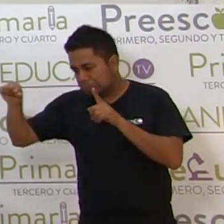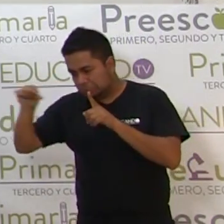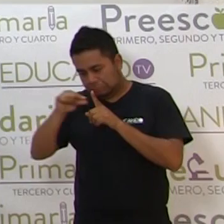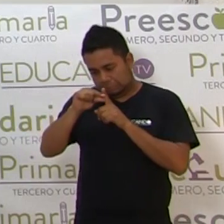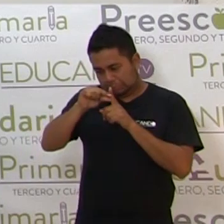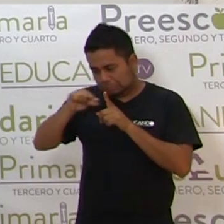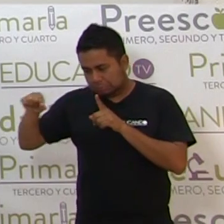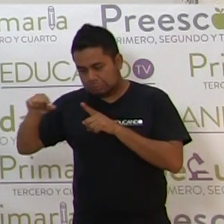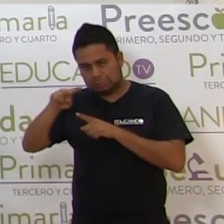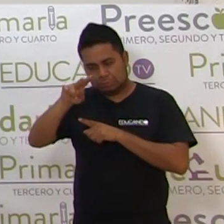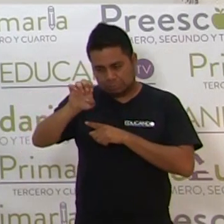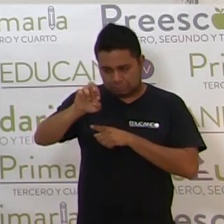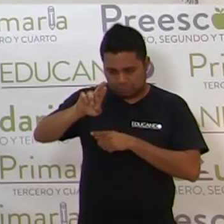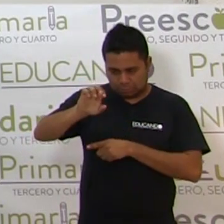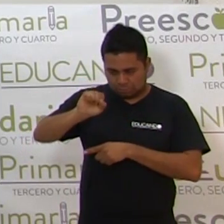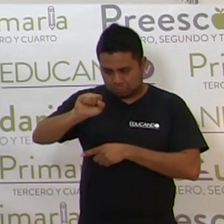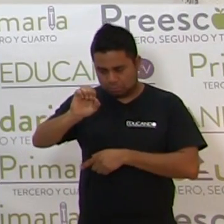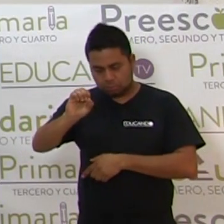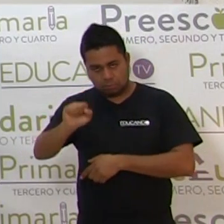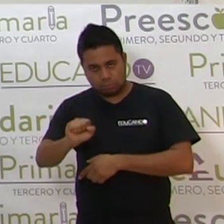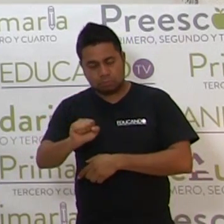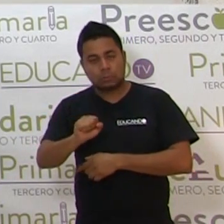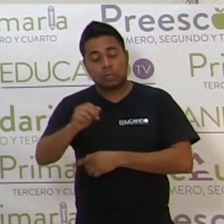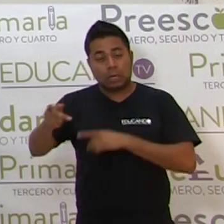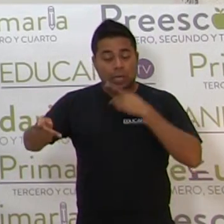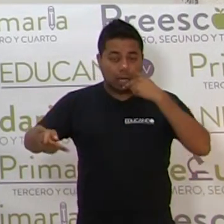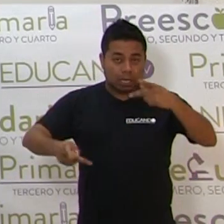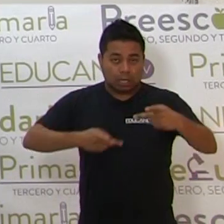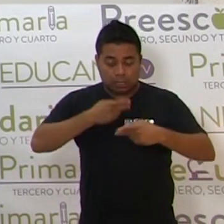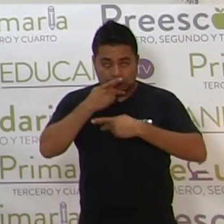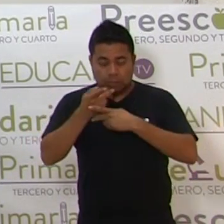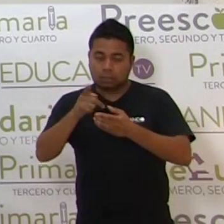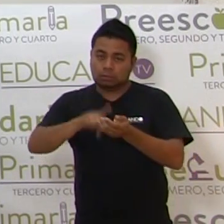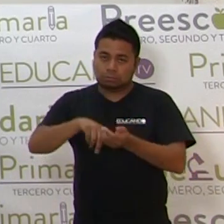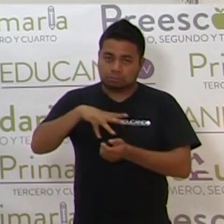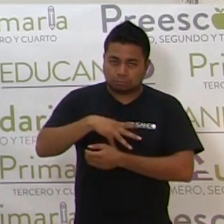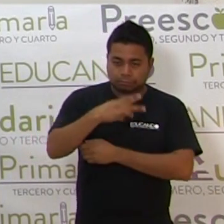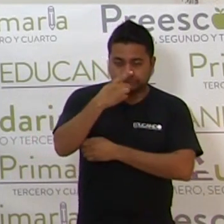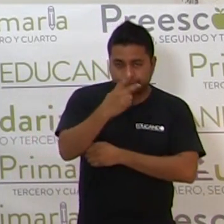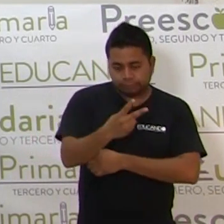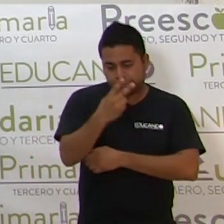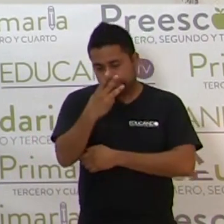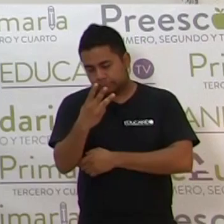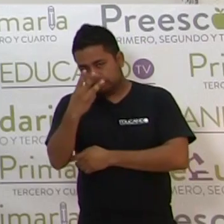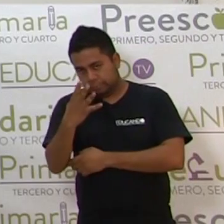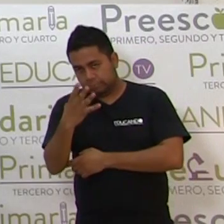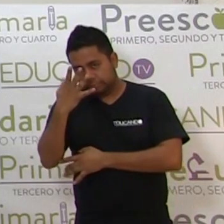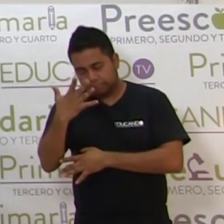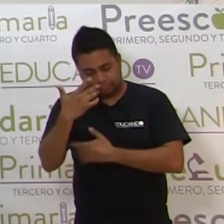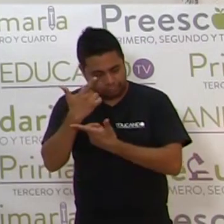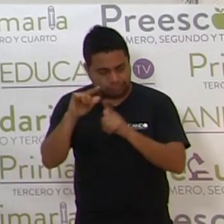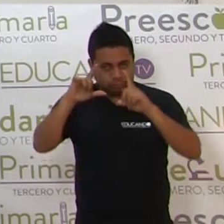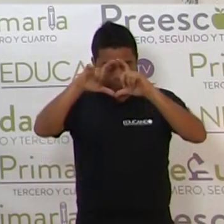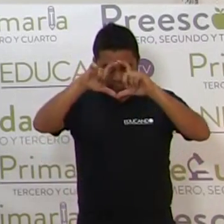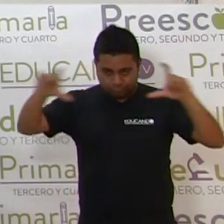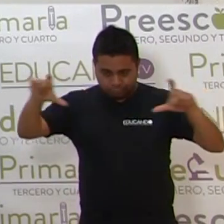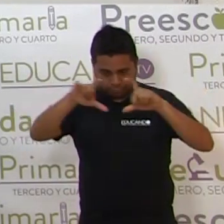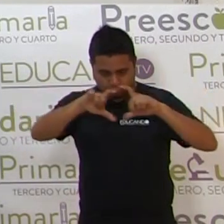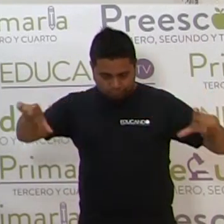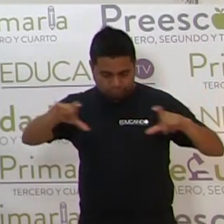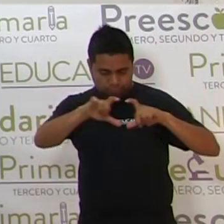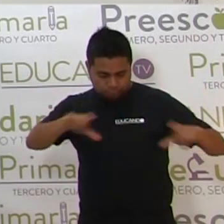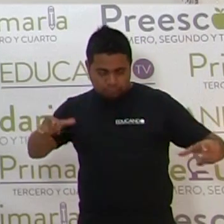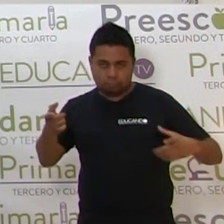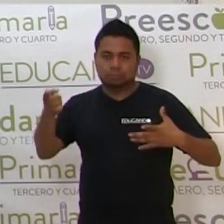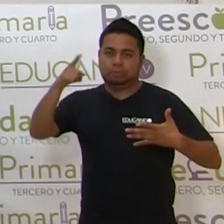componer cada estrofa. Los poemas pueden componerse de 2, 3, 4, 5 o más estrofas y cada